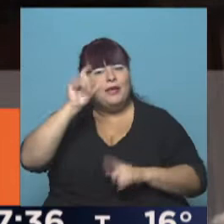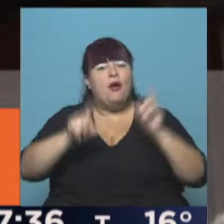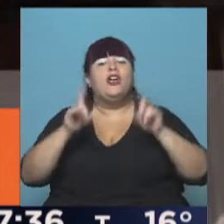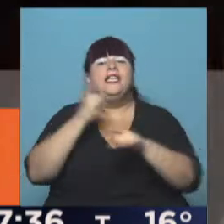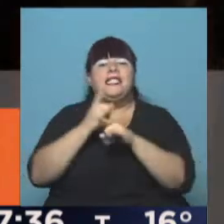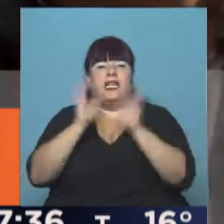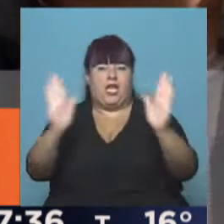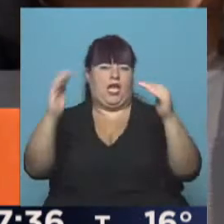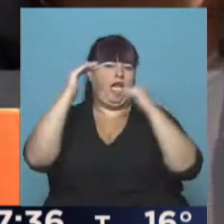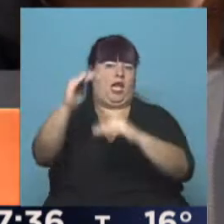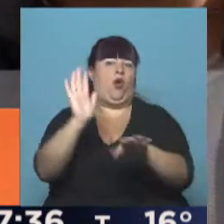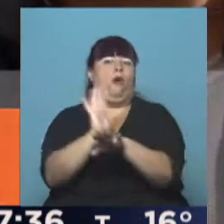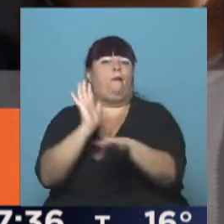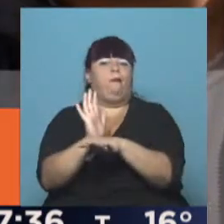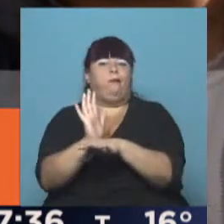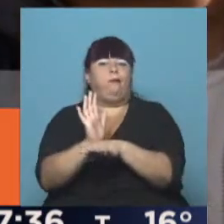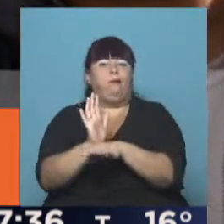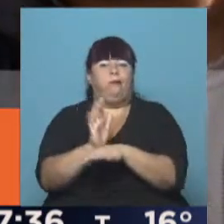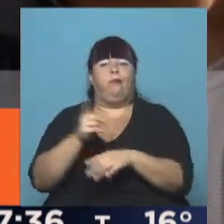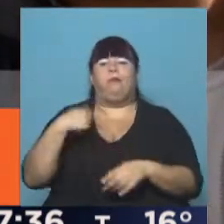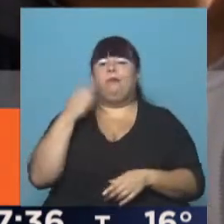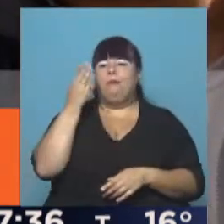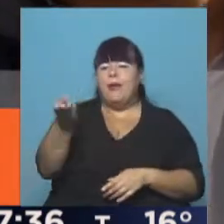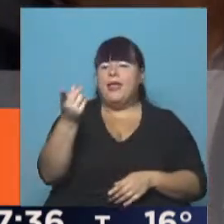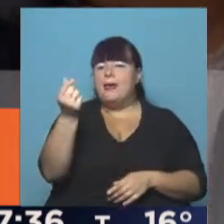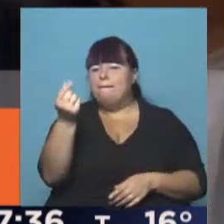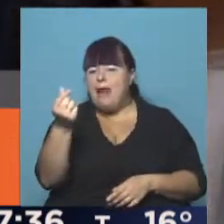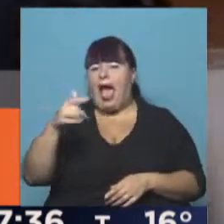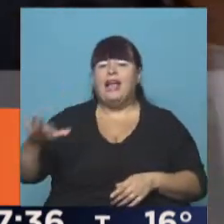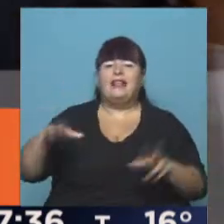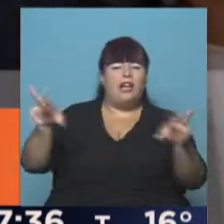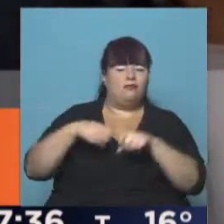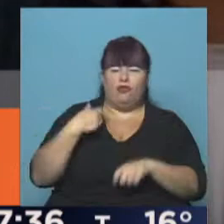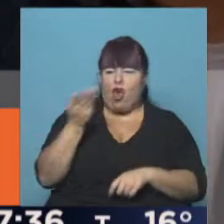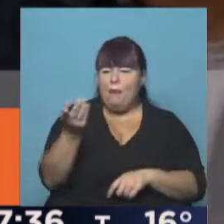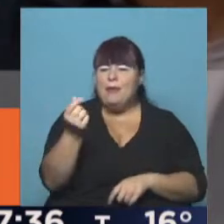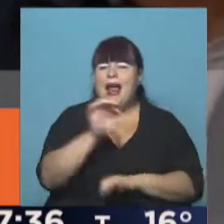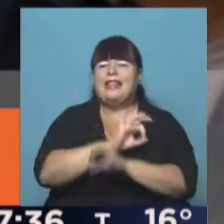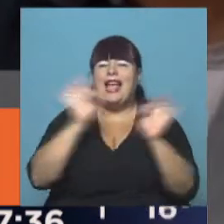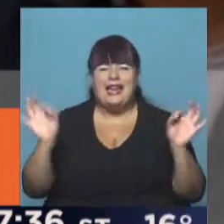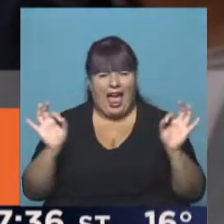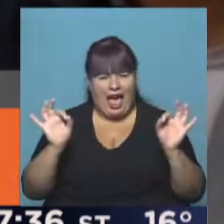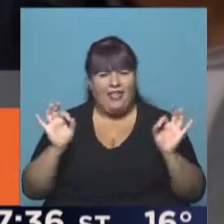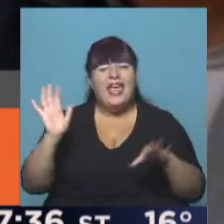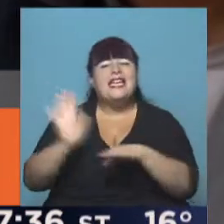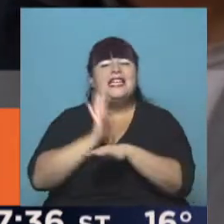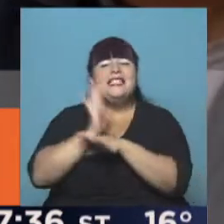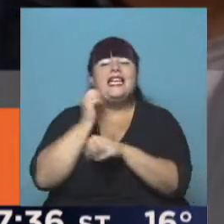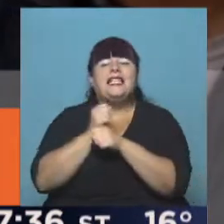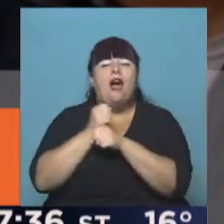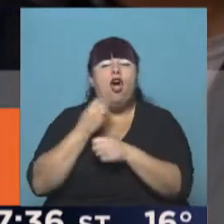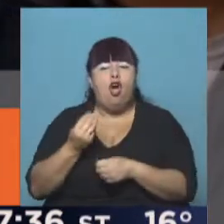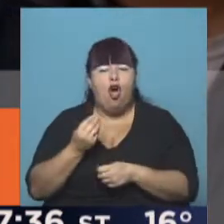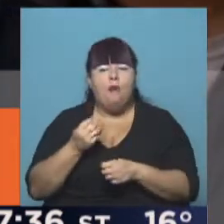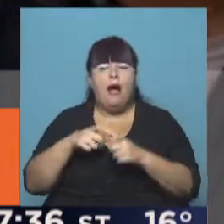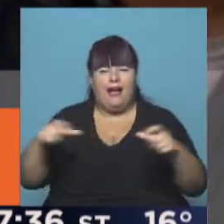siempre te estigmatizan con que estamos pidiendo por la plata del pueblo y eso. No estamos pidiendo la plata de nadie. El cine se hace con